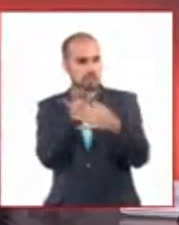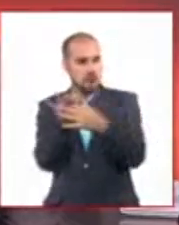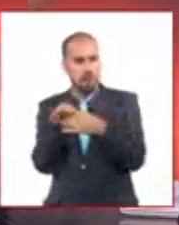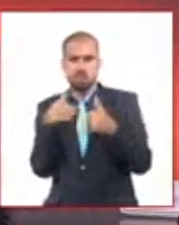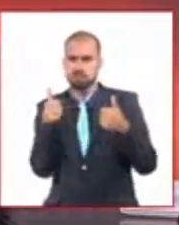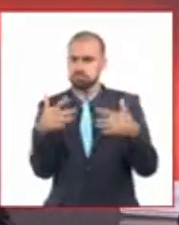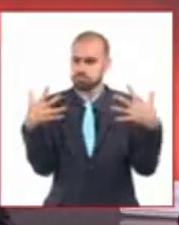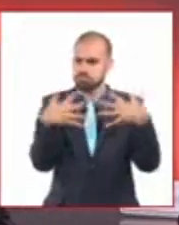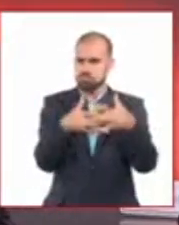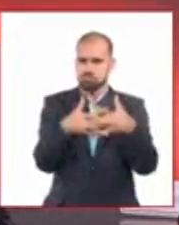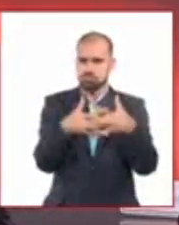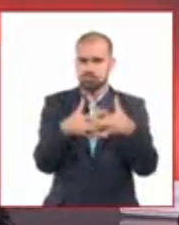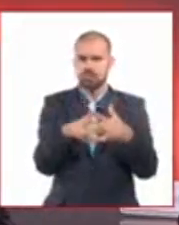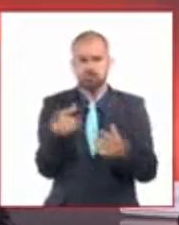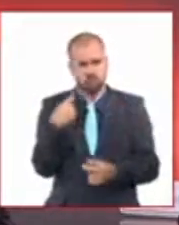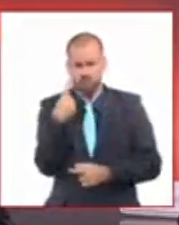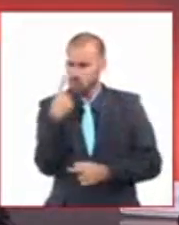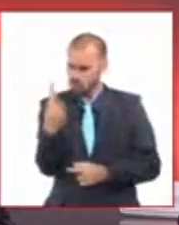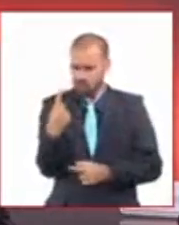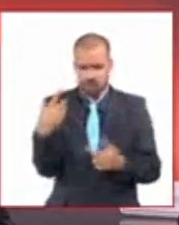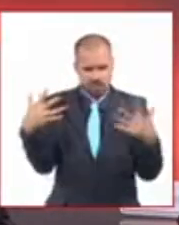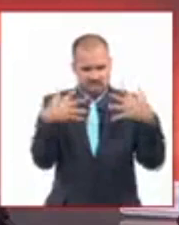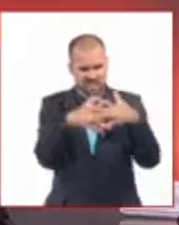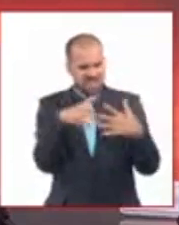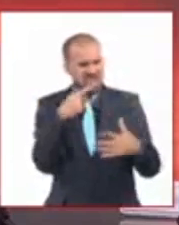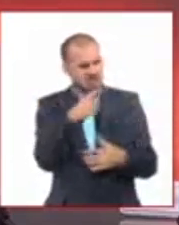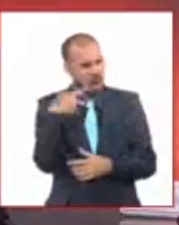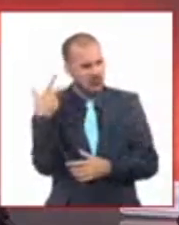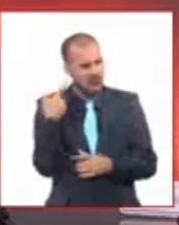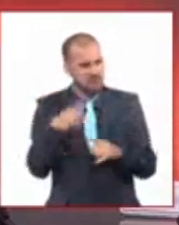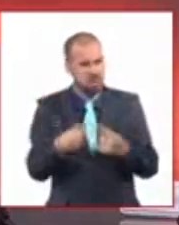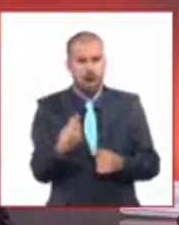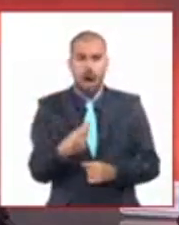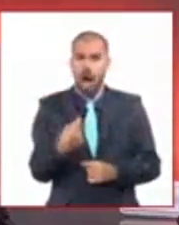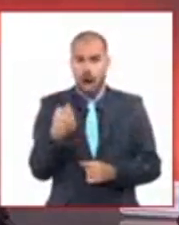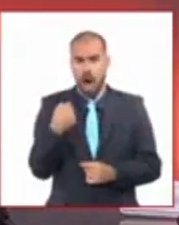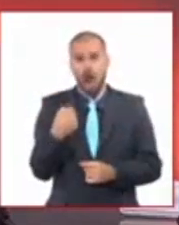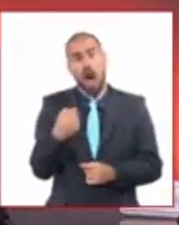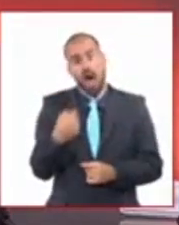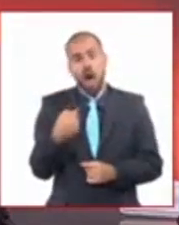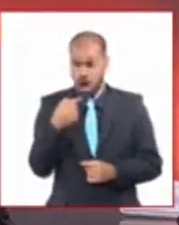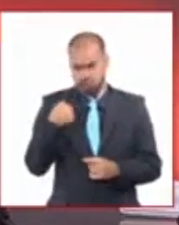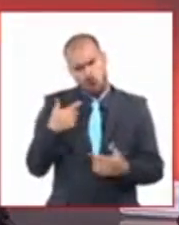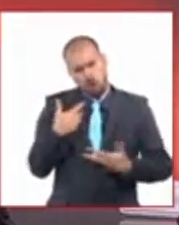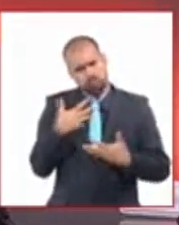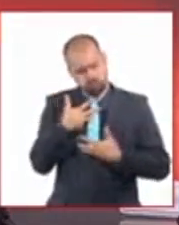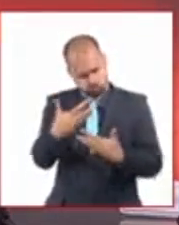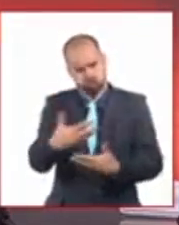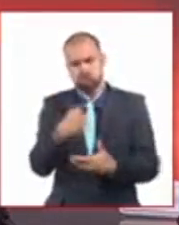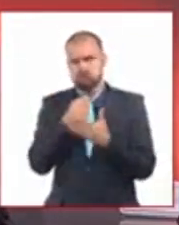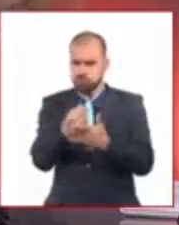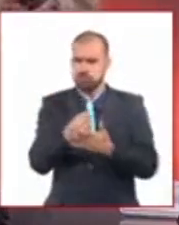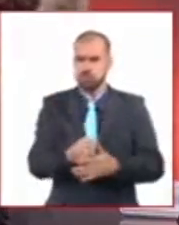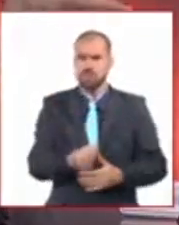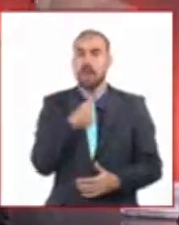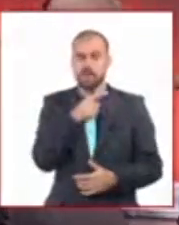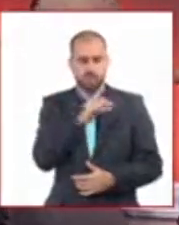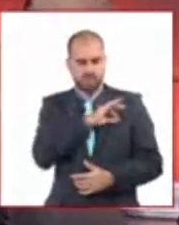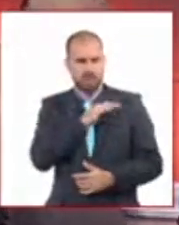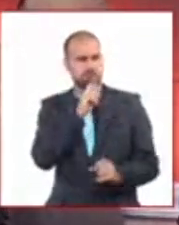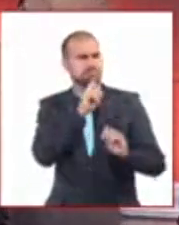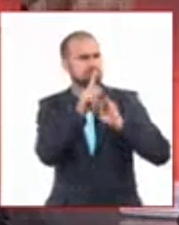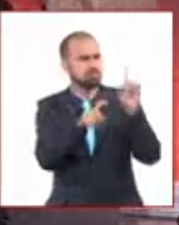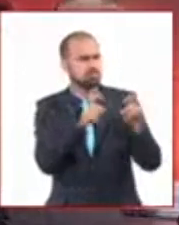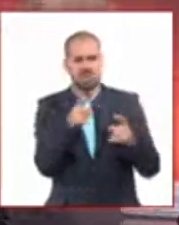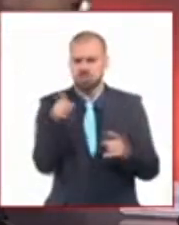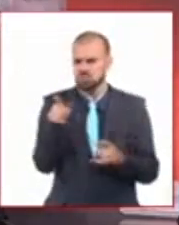de acercarse y decir por qué protestan ustedes yo soy como y esa causa o nuestros delegados allí preguntarles y tú eres